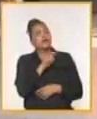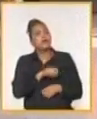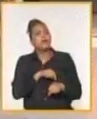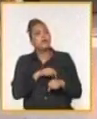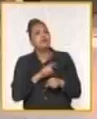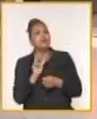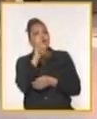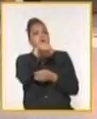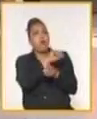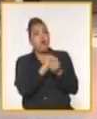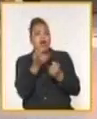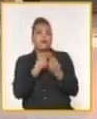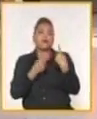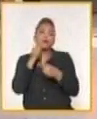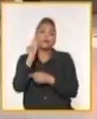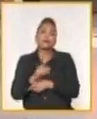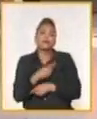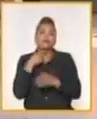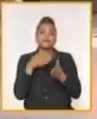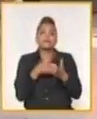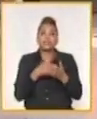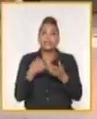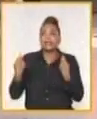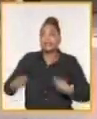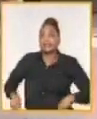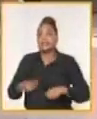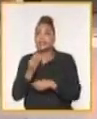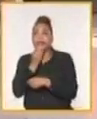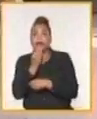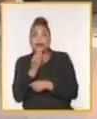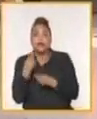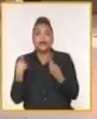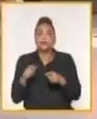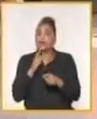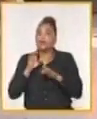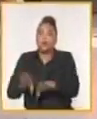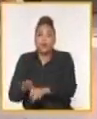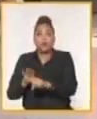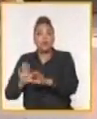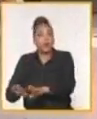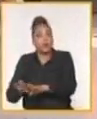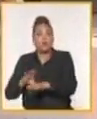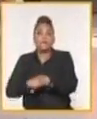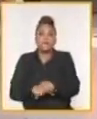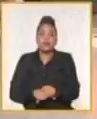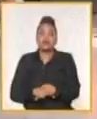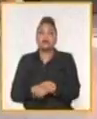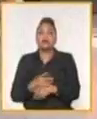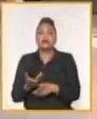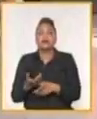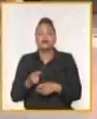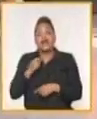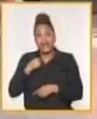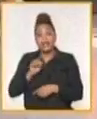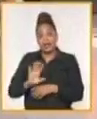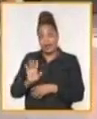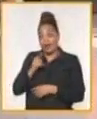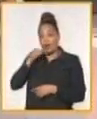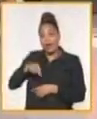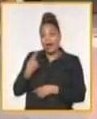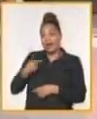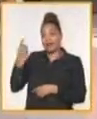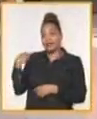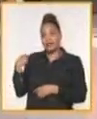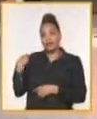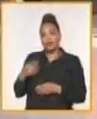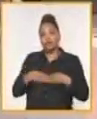bombardeos de que hay muchas personas que intentan salir de Israel. Bueno, huyendo, hay una situación ya hoy. Ayer salió un